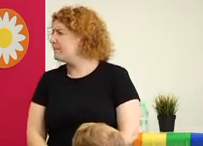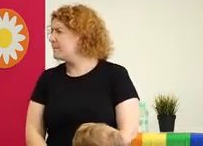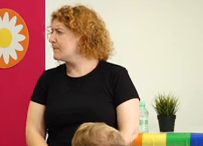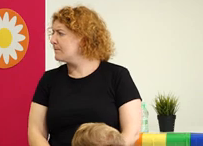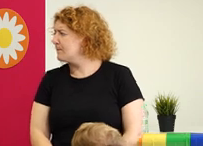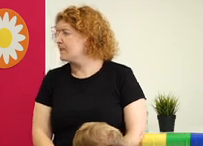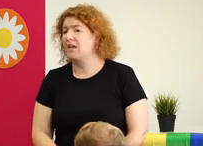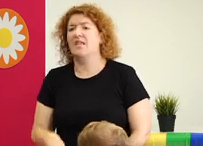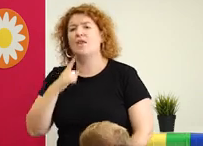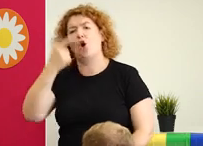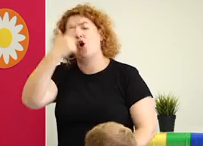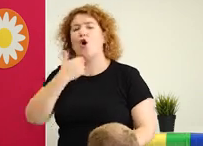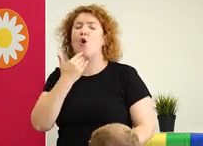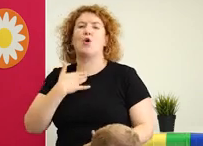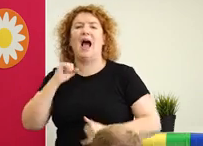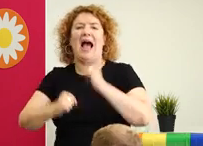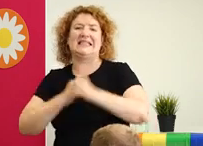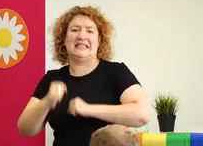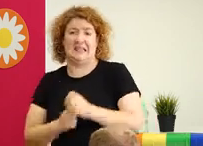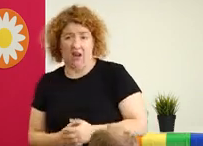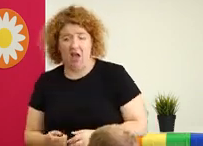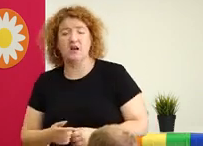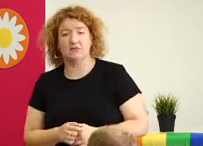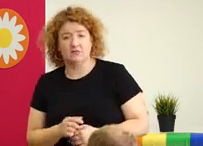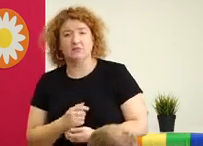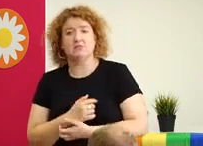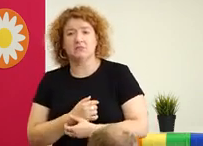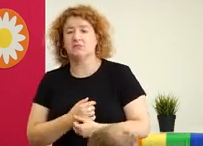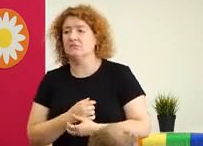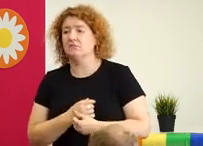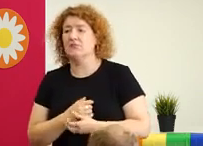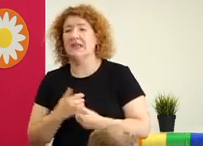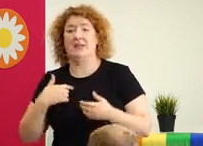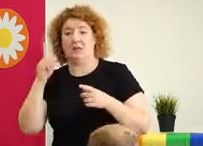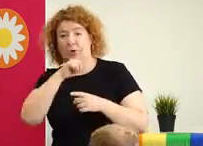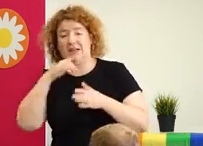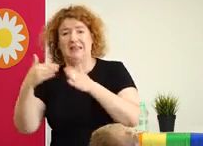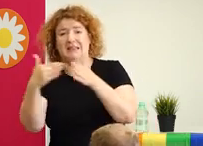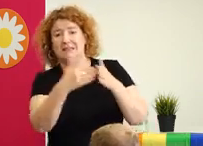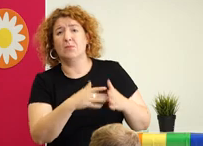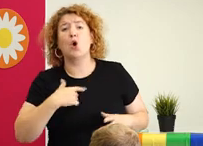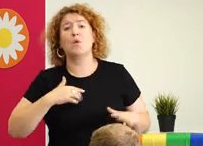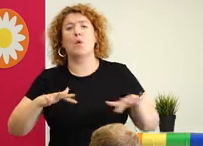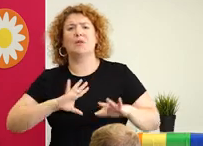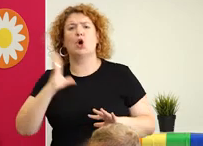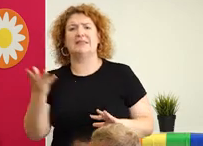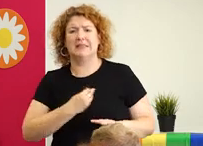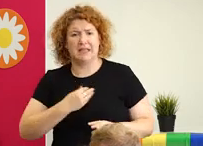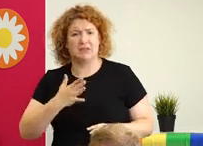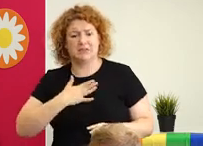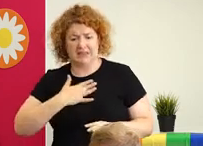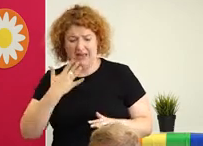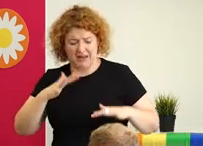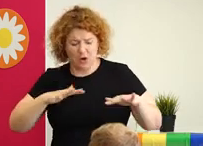de las familias, la mentalidad de los profesores, la mentalidad de muchos sexólogos y psicólogos. Y hoy esas